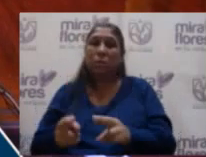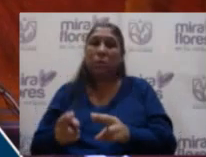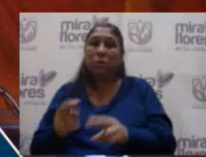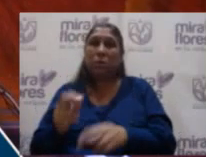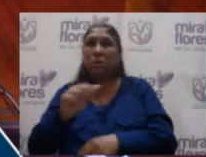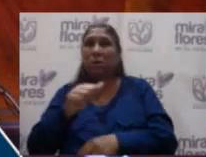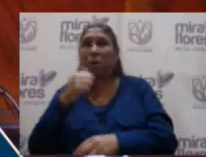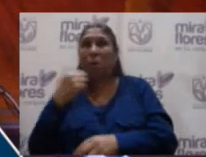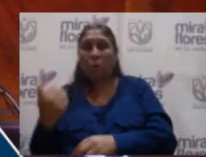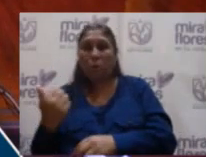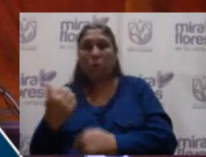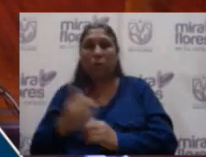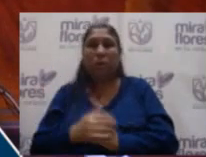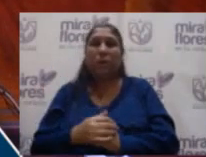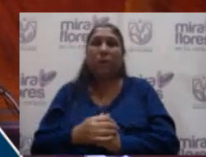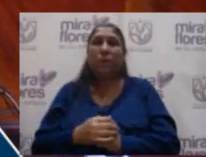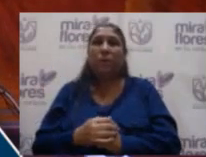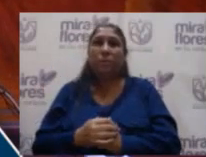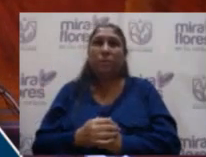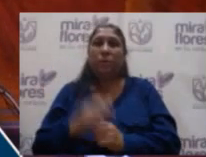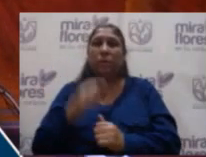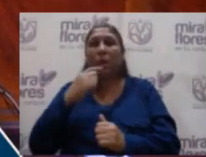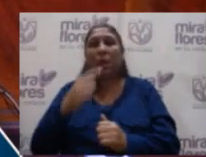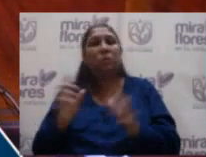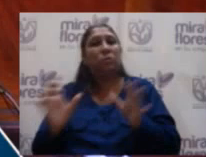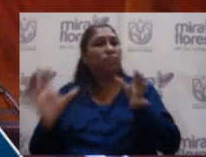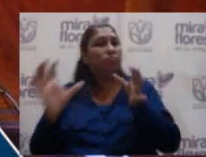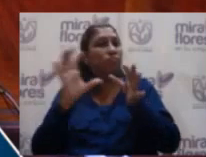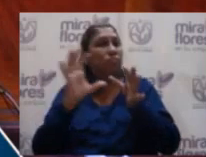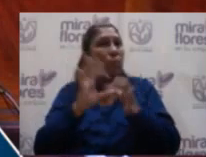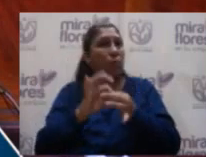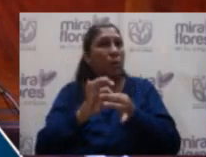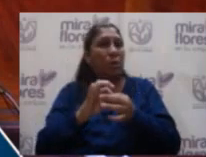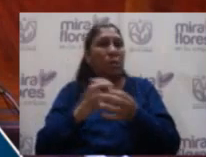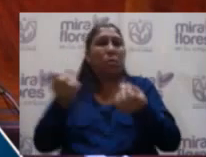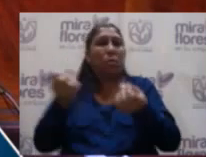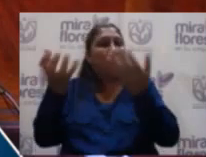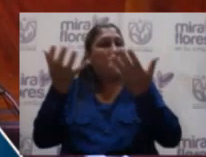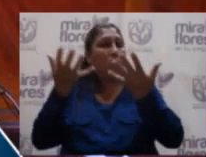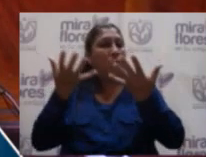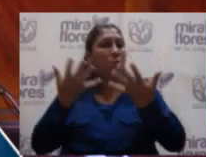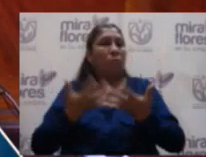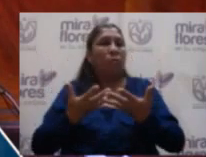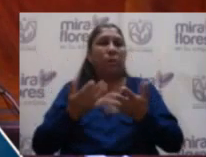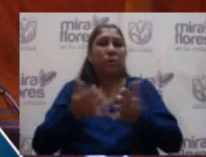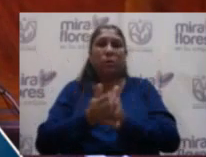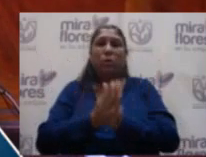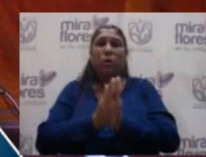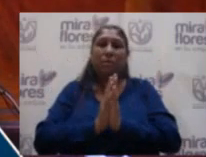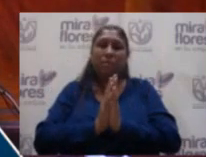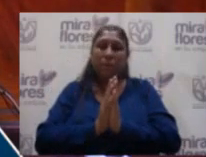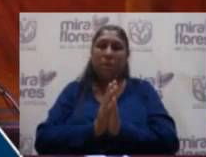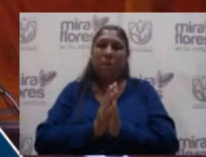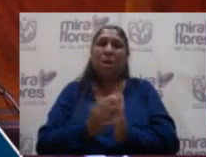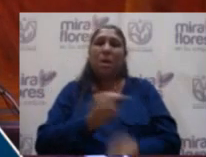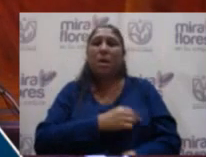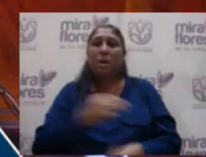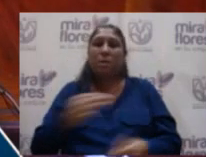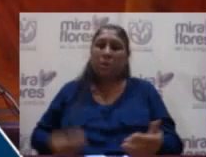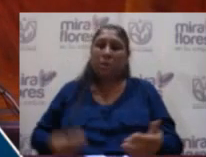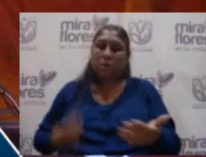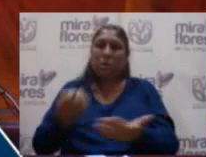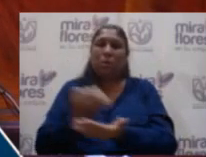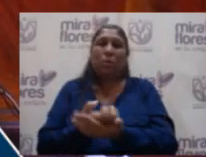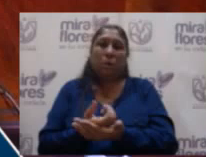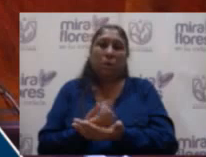vamos a llamarlo así. Esto tiene que ver con una información que pide el Ministerio de Economía y Finanzas de cuáles